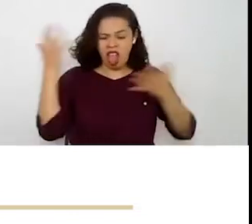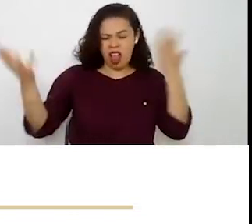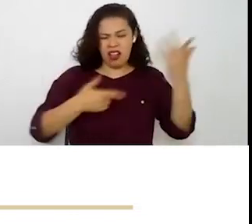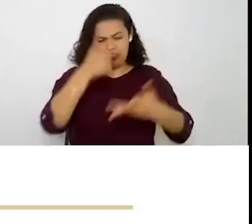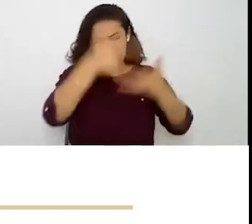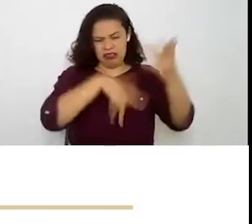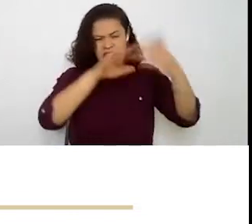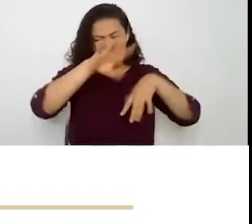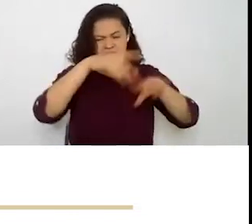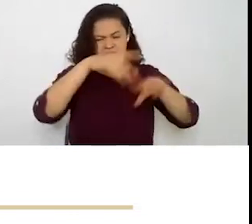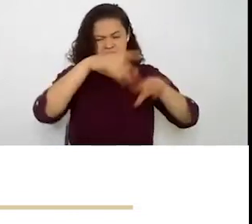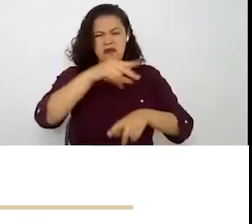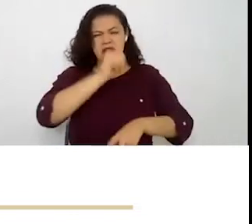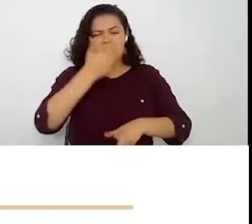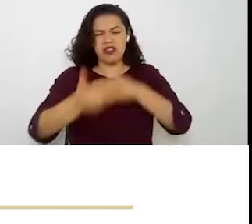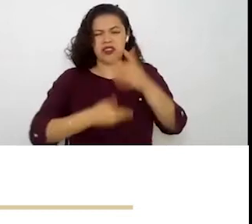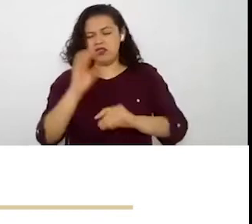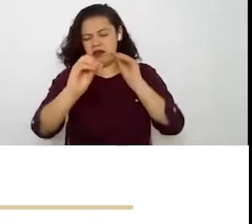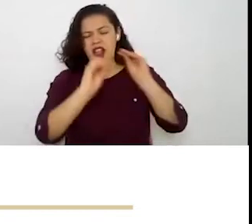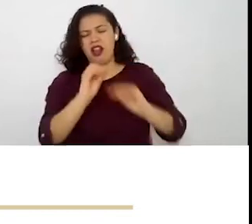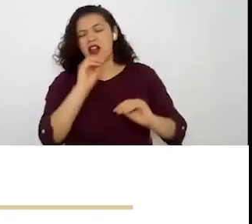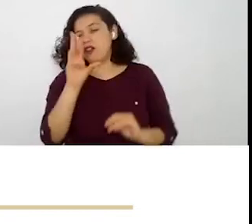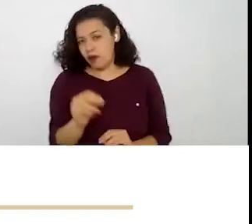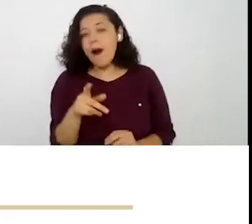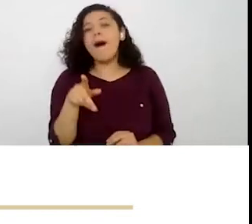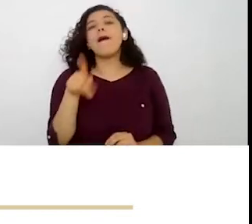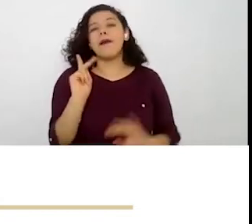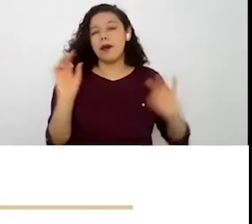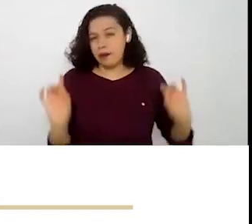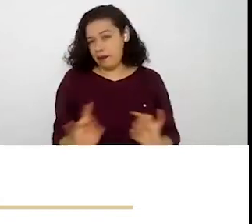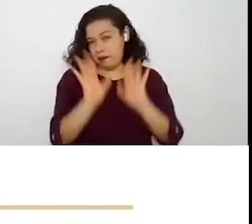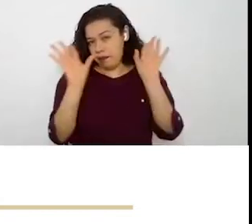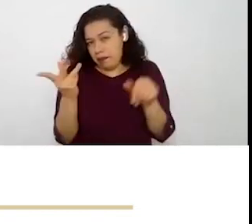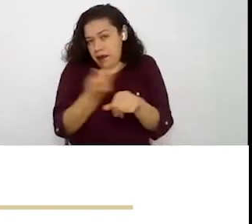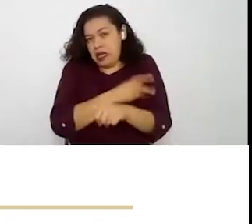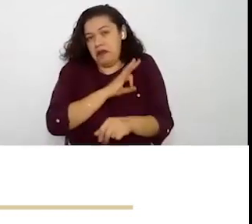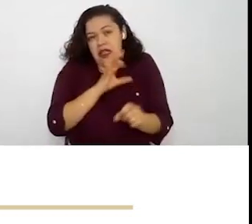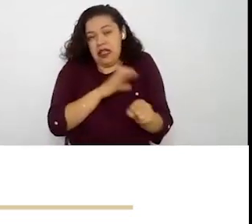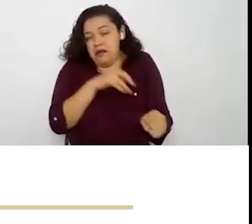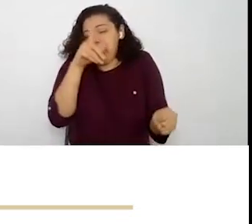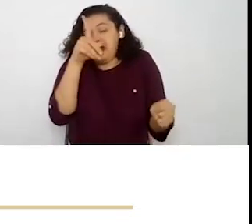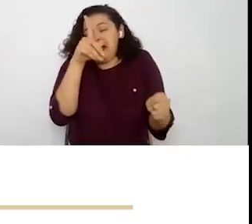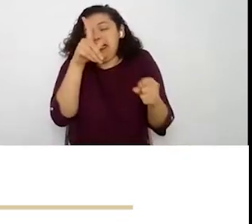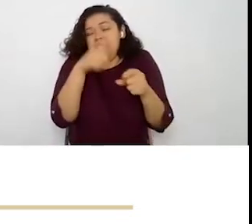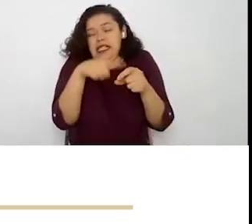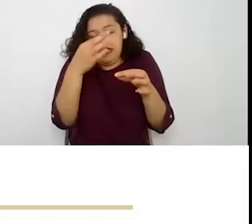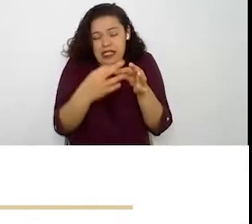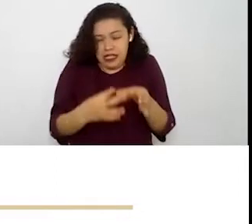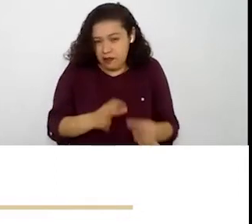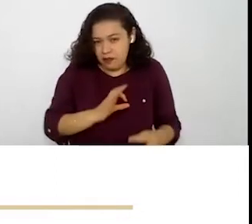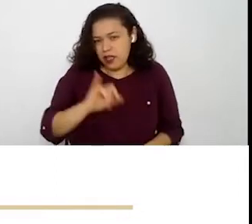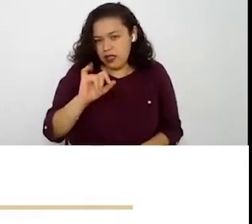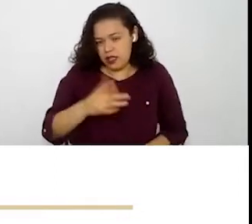a nombrar otros servicios claro también puede haber que sea algo muy específico igual